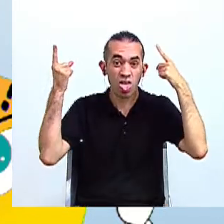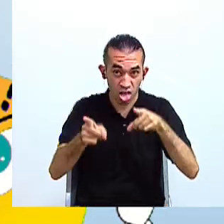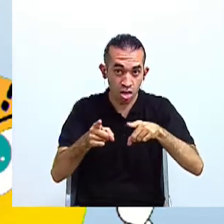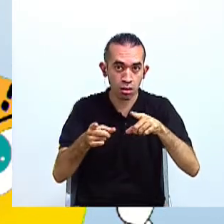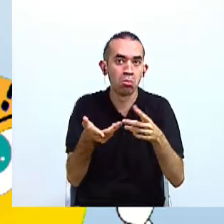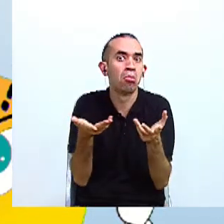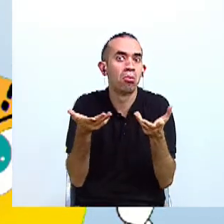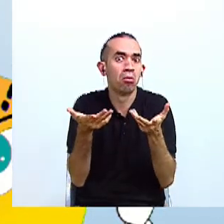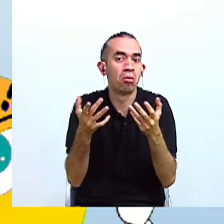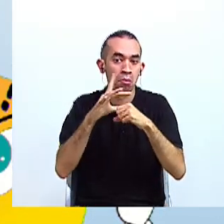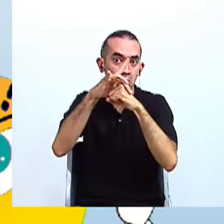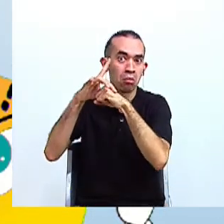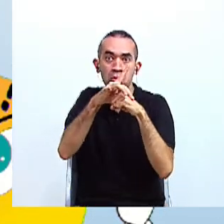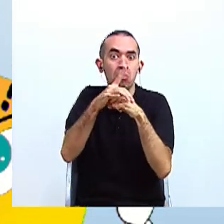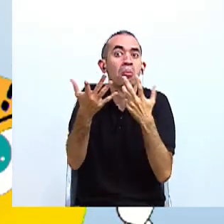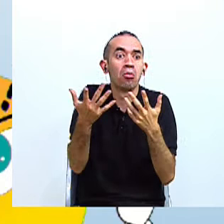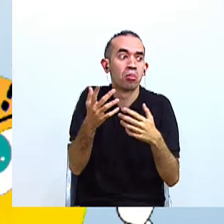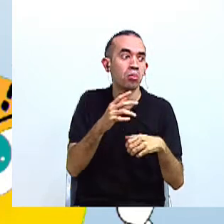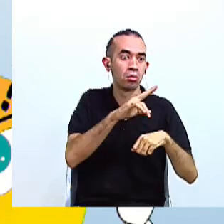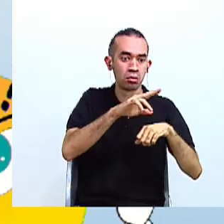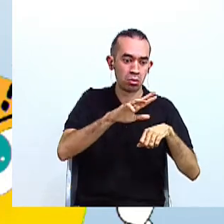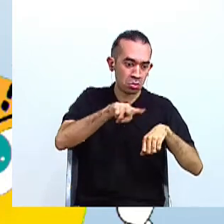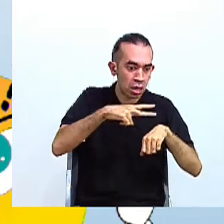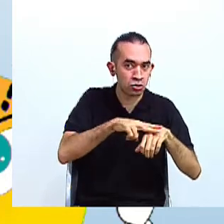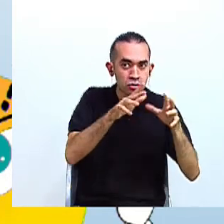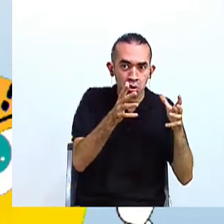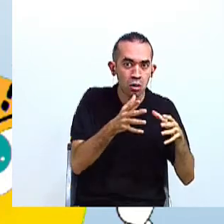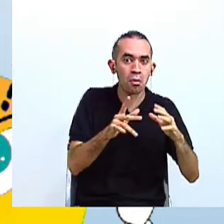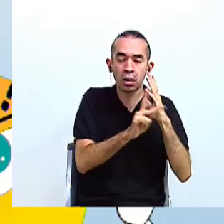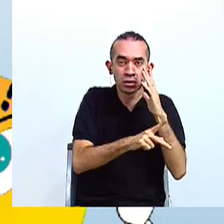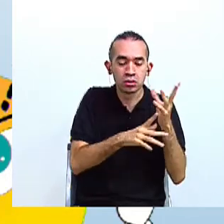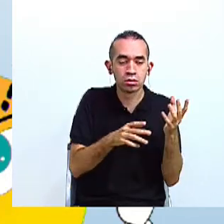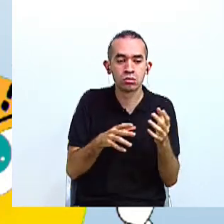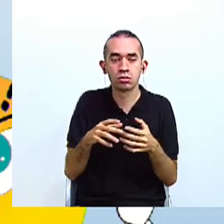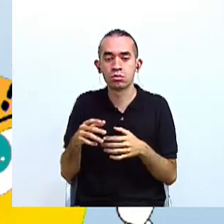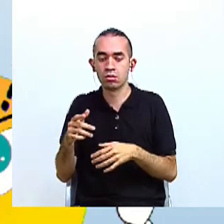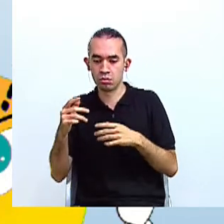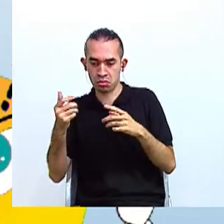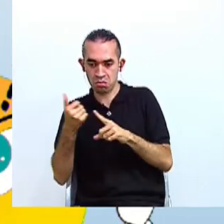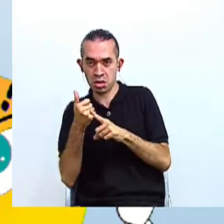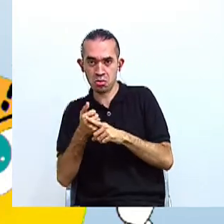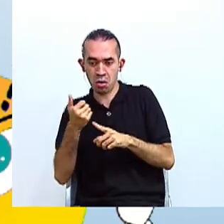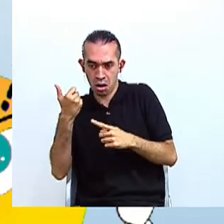efectos planetarios, nacionales y personales que puede traer todo esto a cada uno de nosotros.